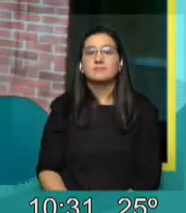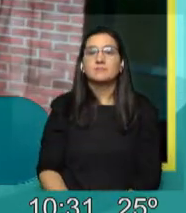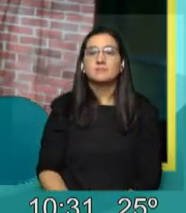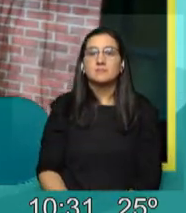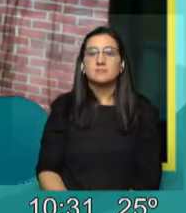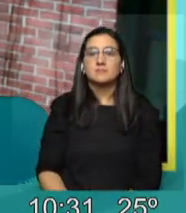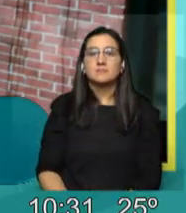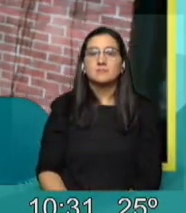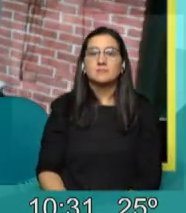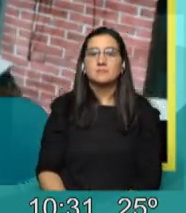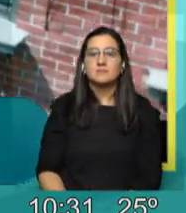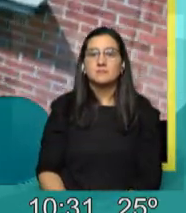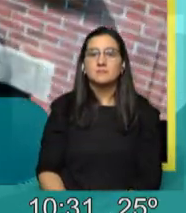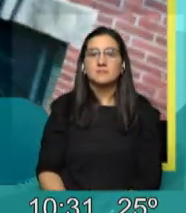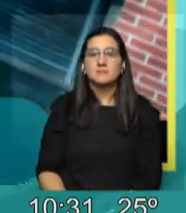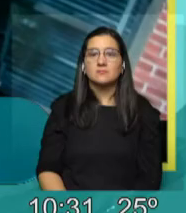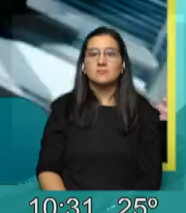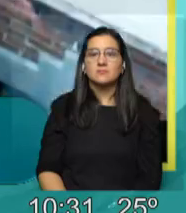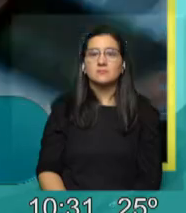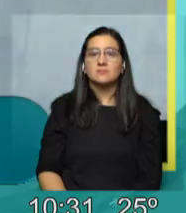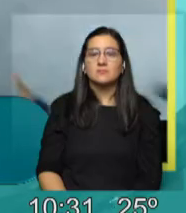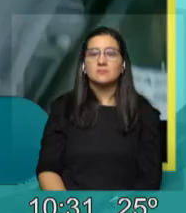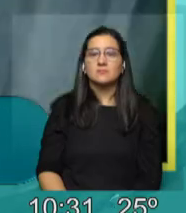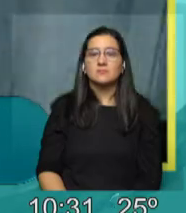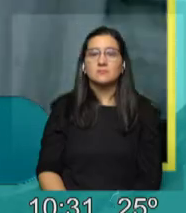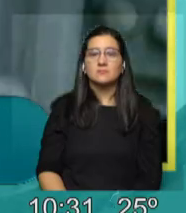diría que oscuro dentro del entramado